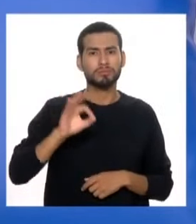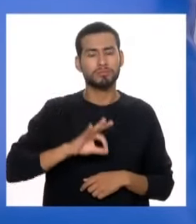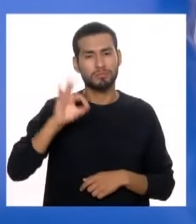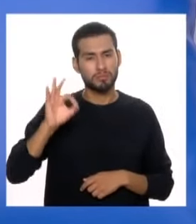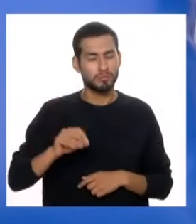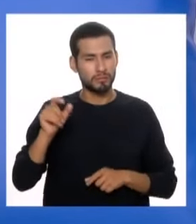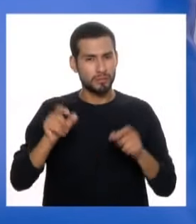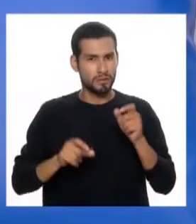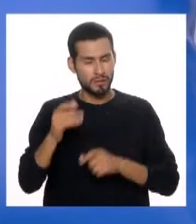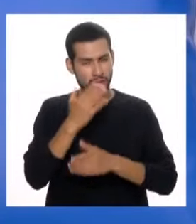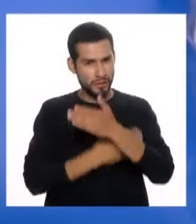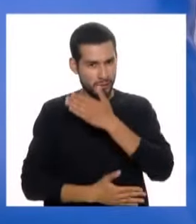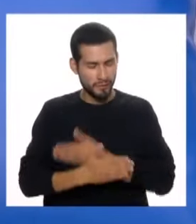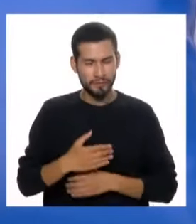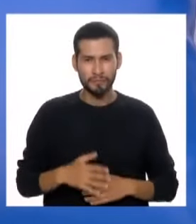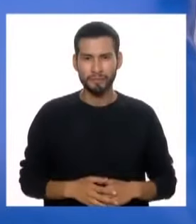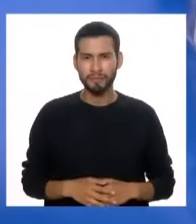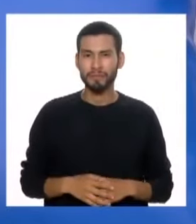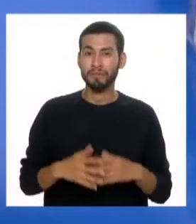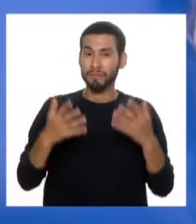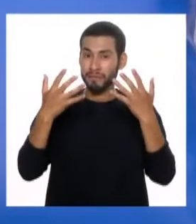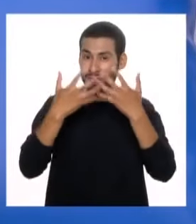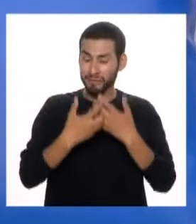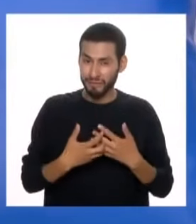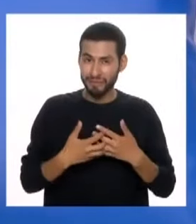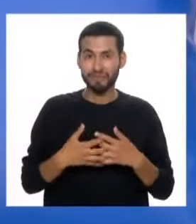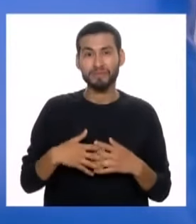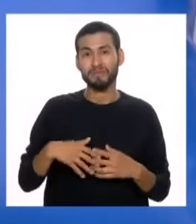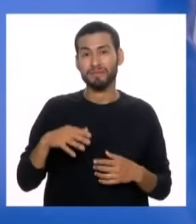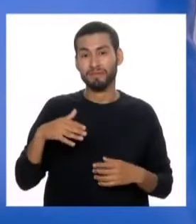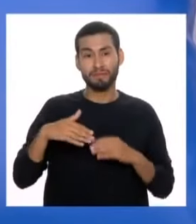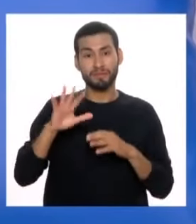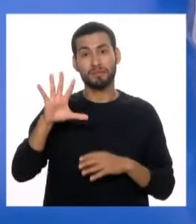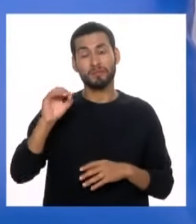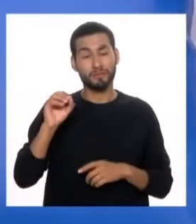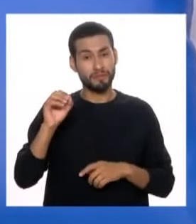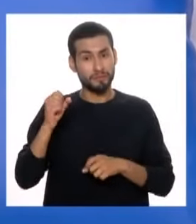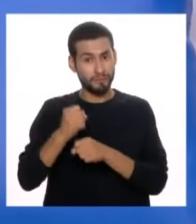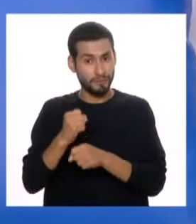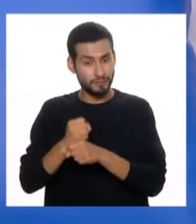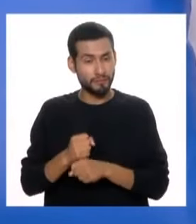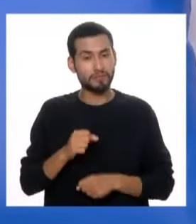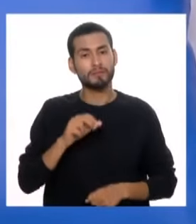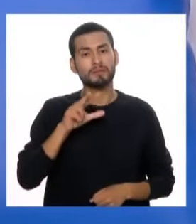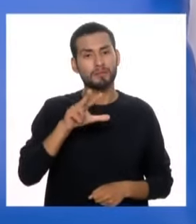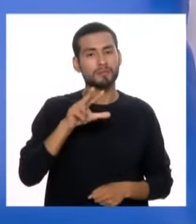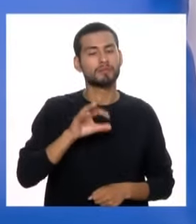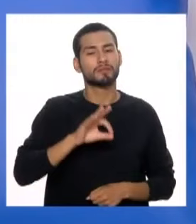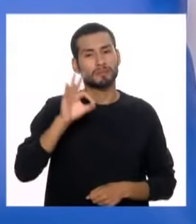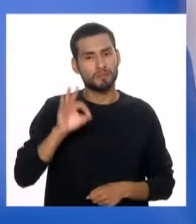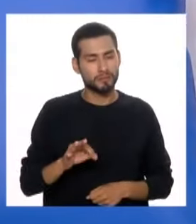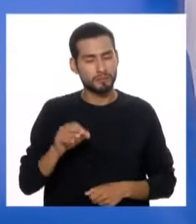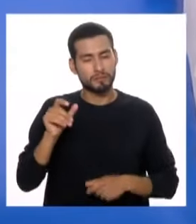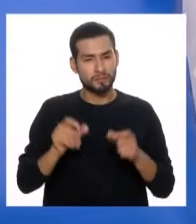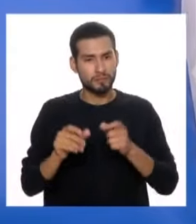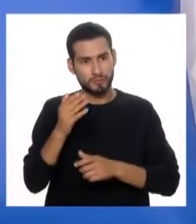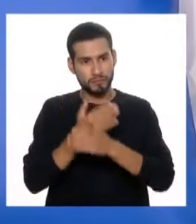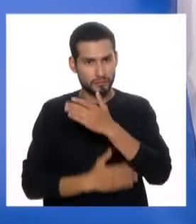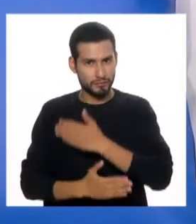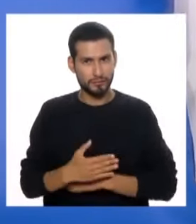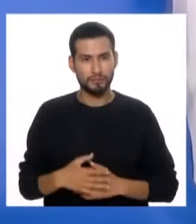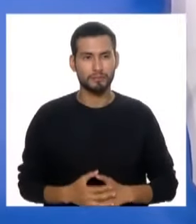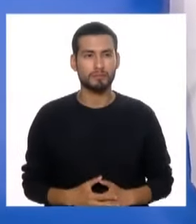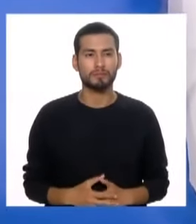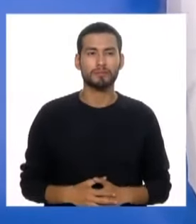de personas con discapacidad y las empresas con más de 50 trabajadores el 3% de personas con